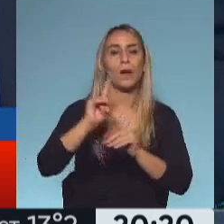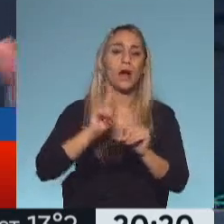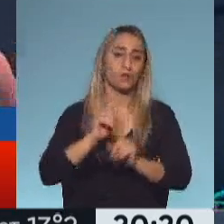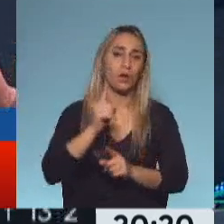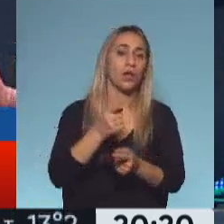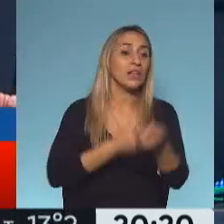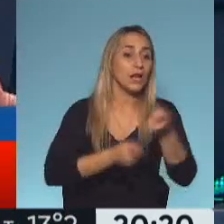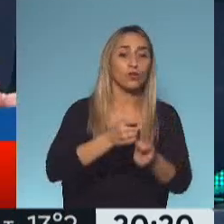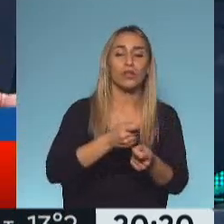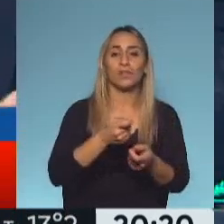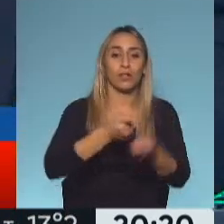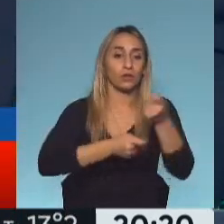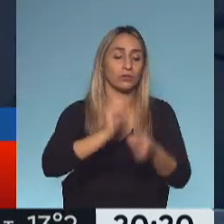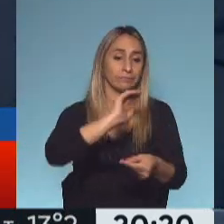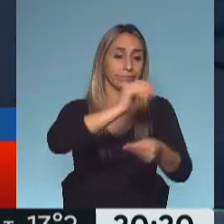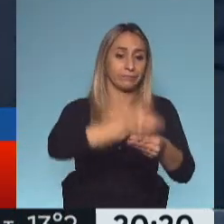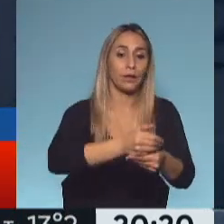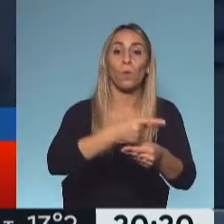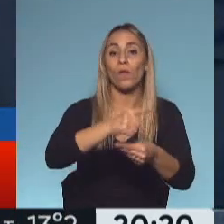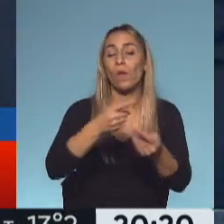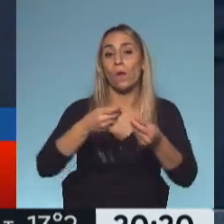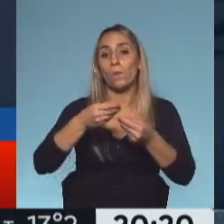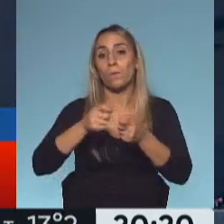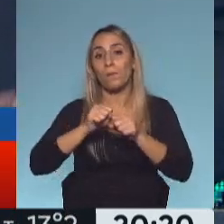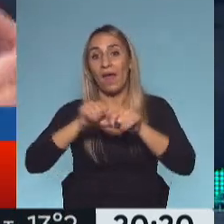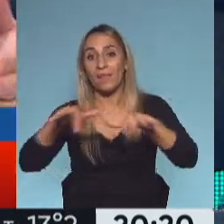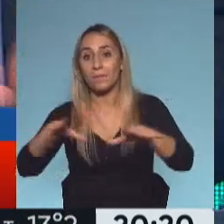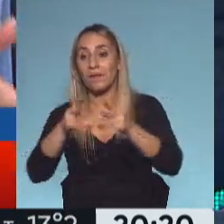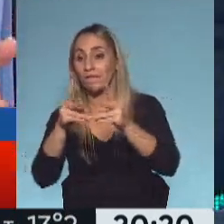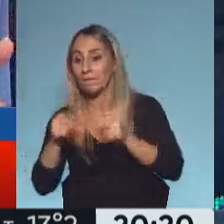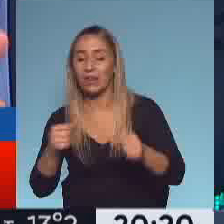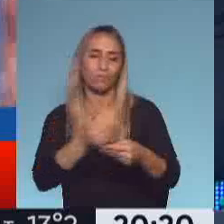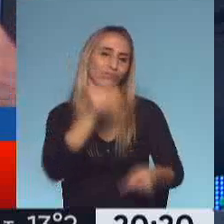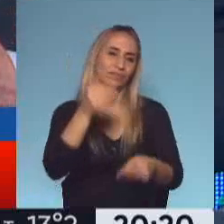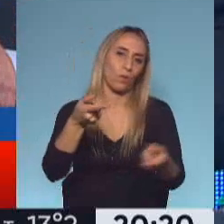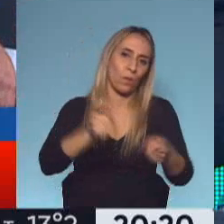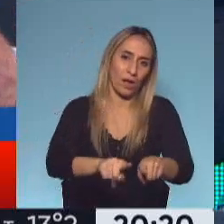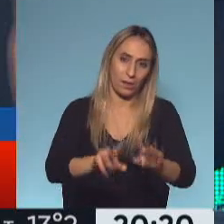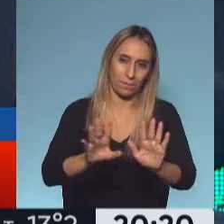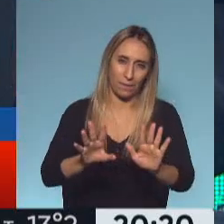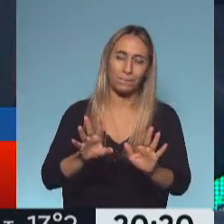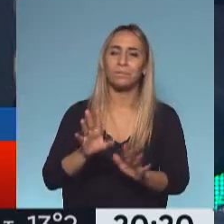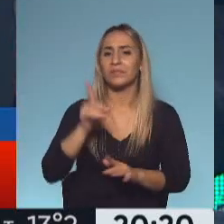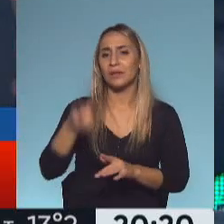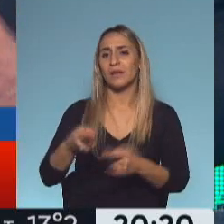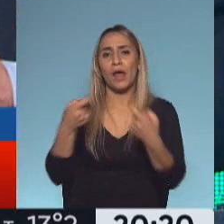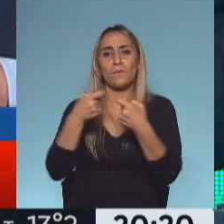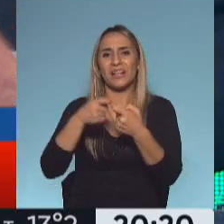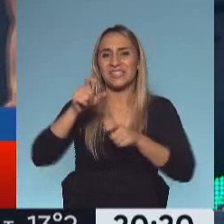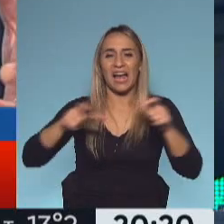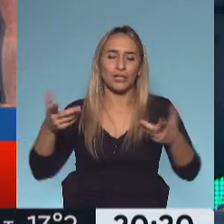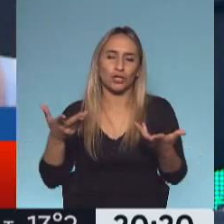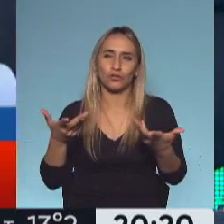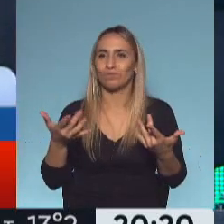cerraron y que reabrirán seguramente una vez que la pandemia sea superada. En otros casos lo que hubo fue movimientos empresarios que son típicos,